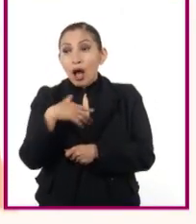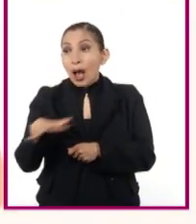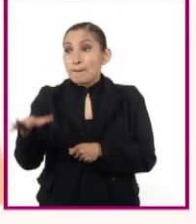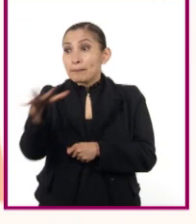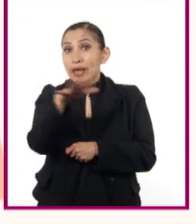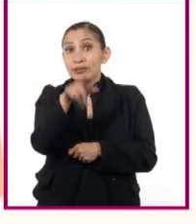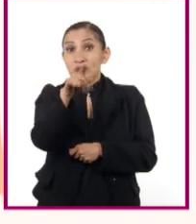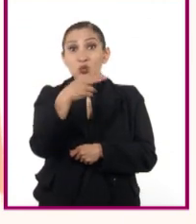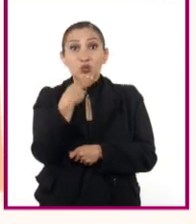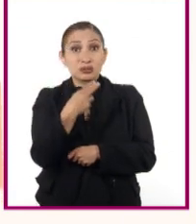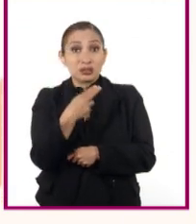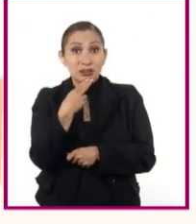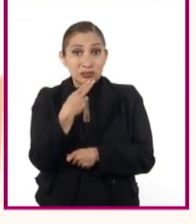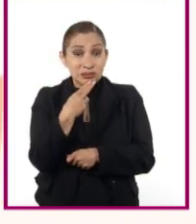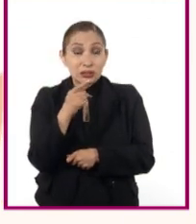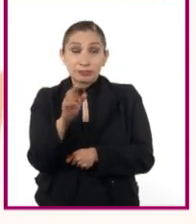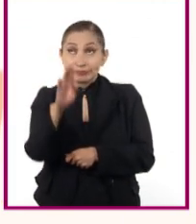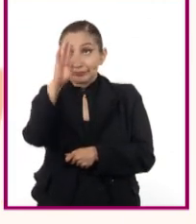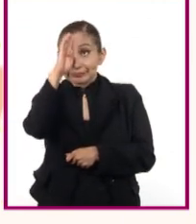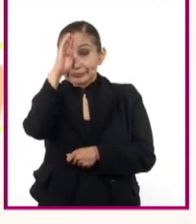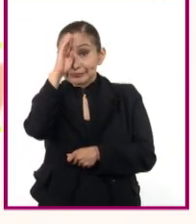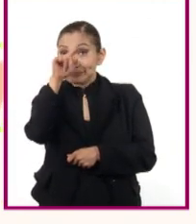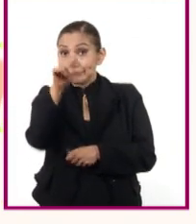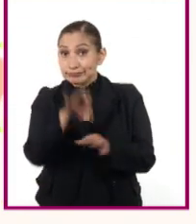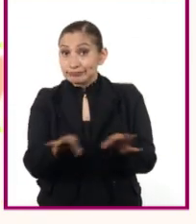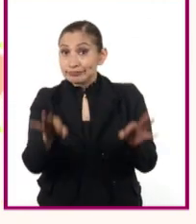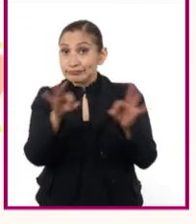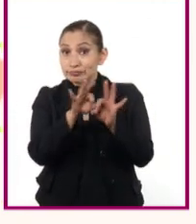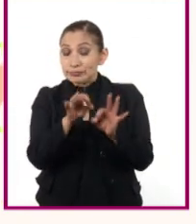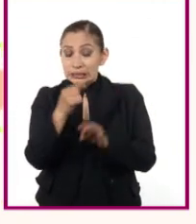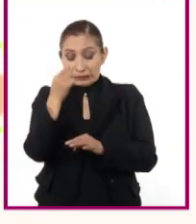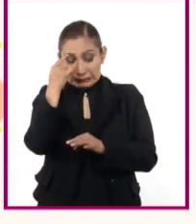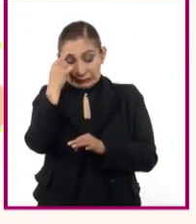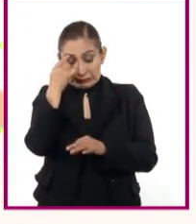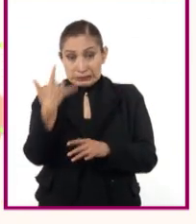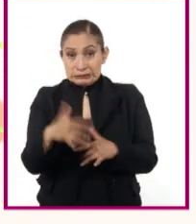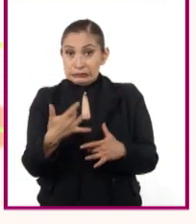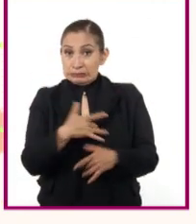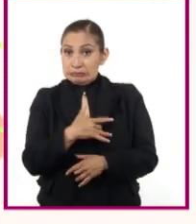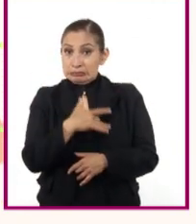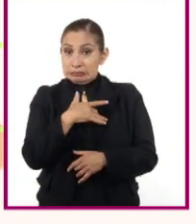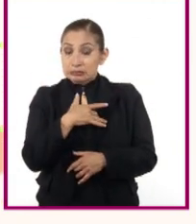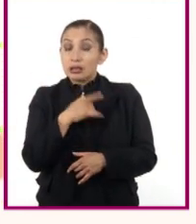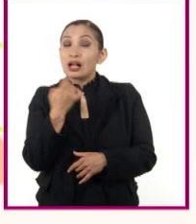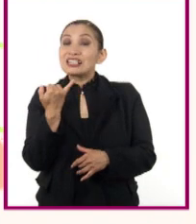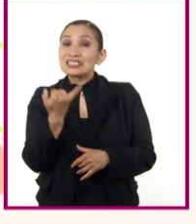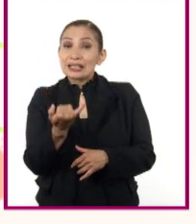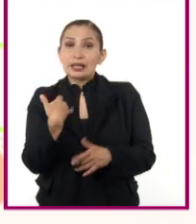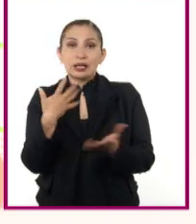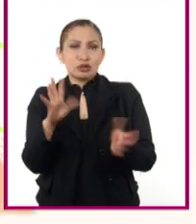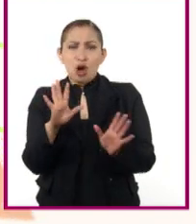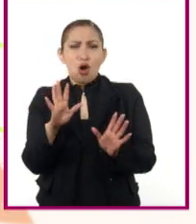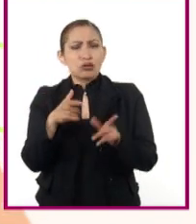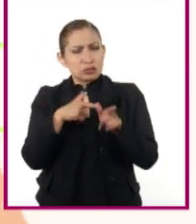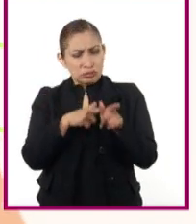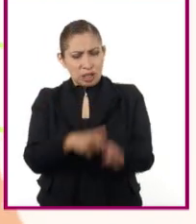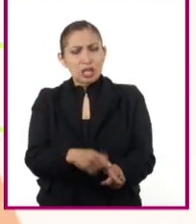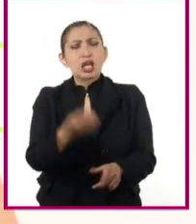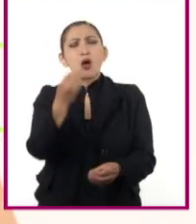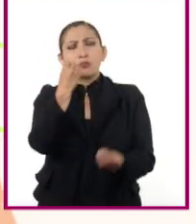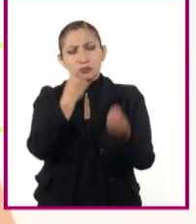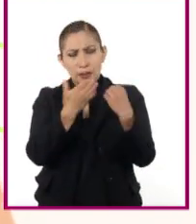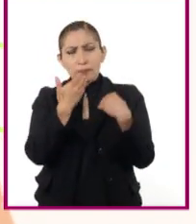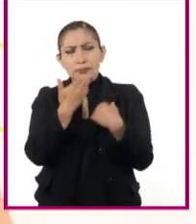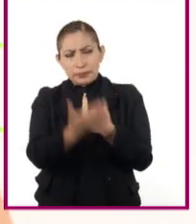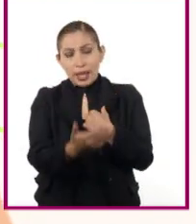medio ambiente, es importante reflexionar para tomar conciencia de ello y que sin descuidar el equilibrio de